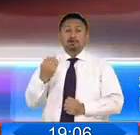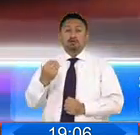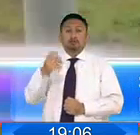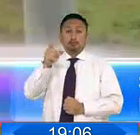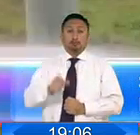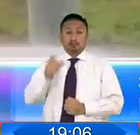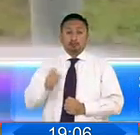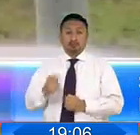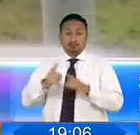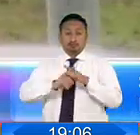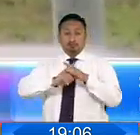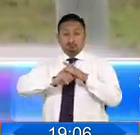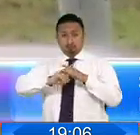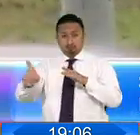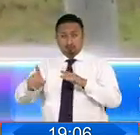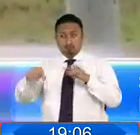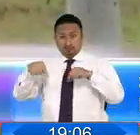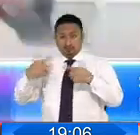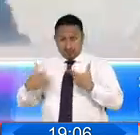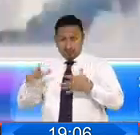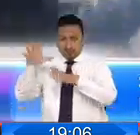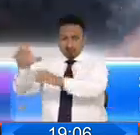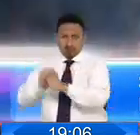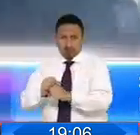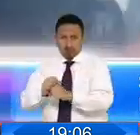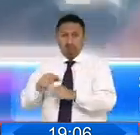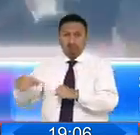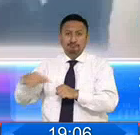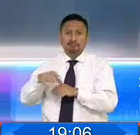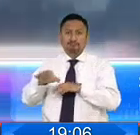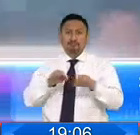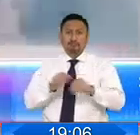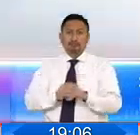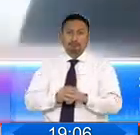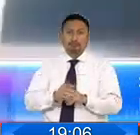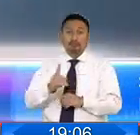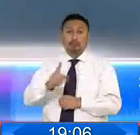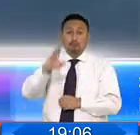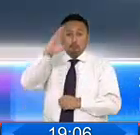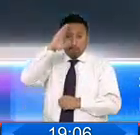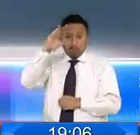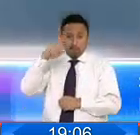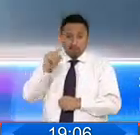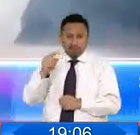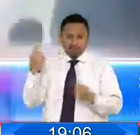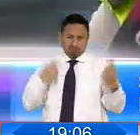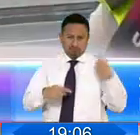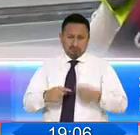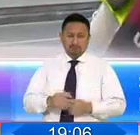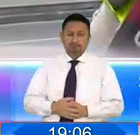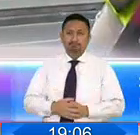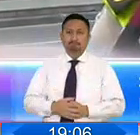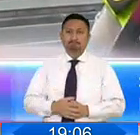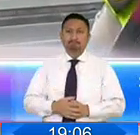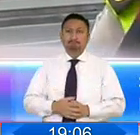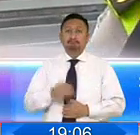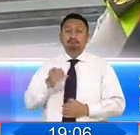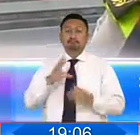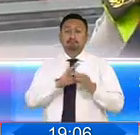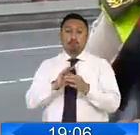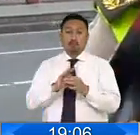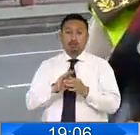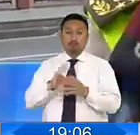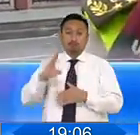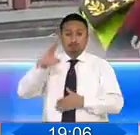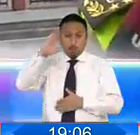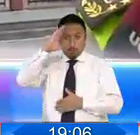14 internos que se fugaron de la regional 8 y detalló sobre el estado de salud de un policía que resultó herido. Tenemos un compañero policía que